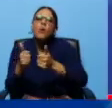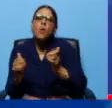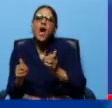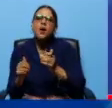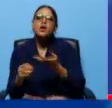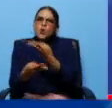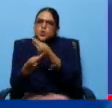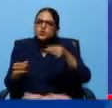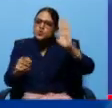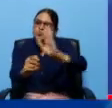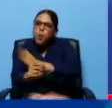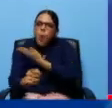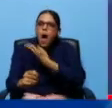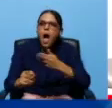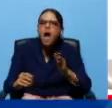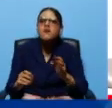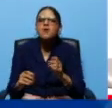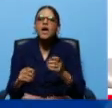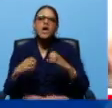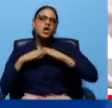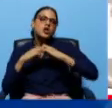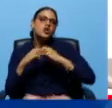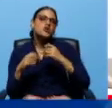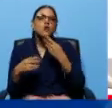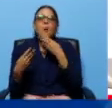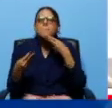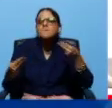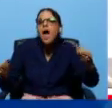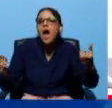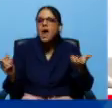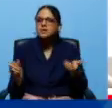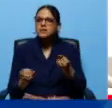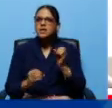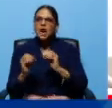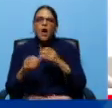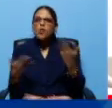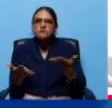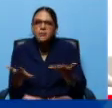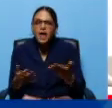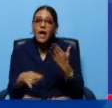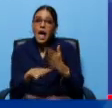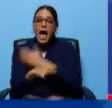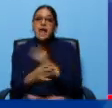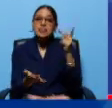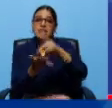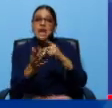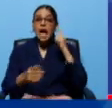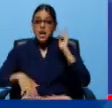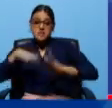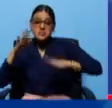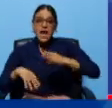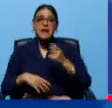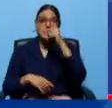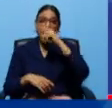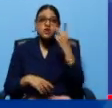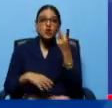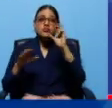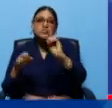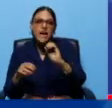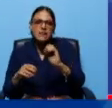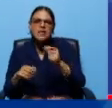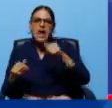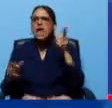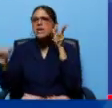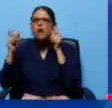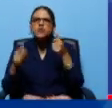Balada, suave, romántica. Bueno, ese era antes que llegara la salsa, en los 70, aquí se escuchaba